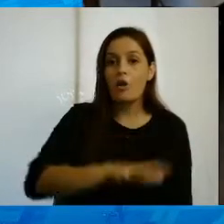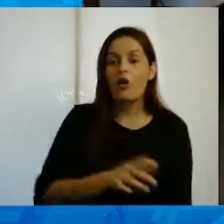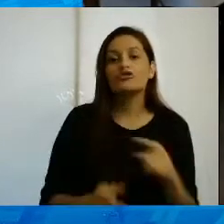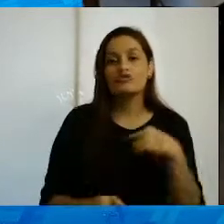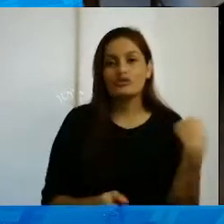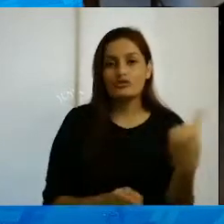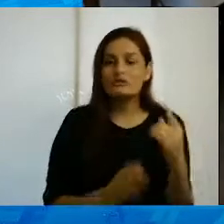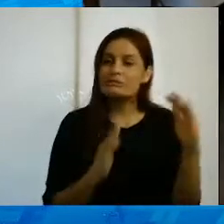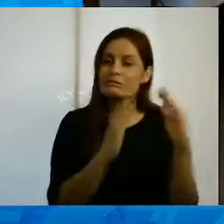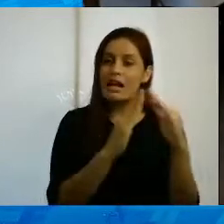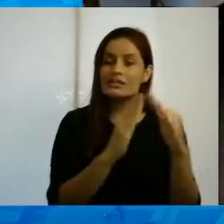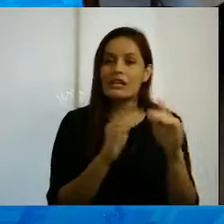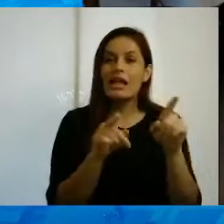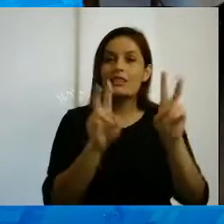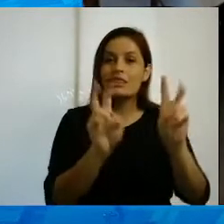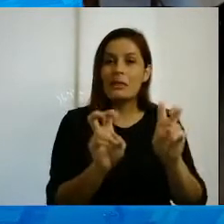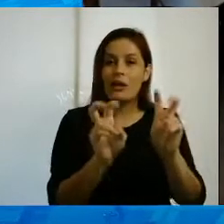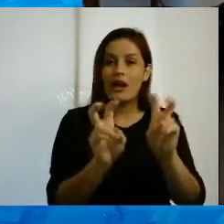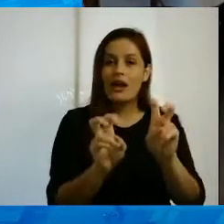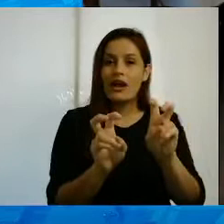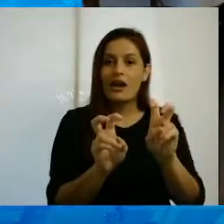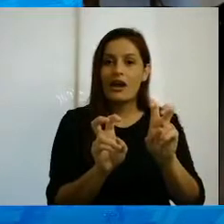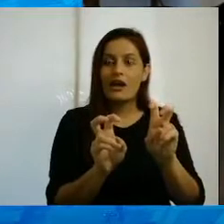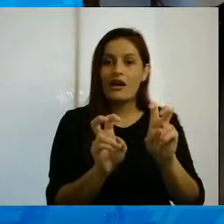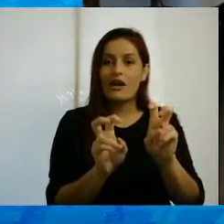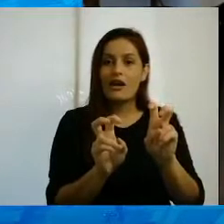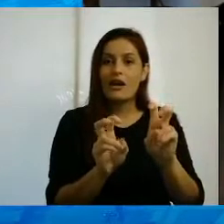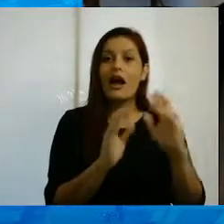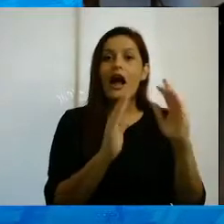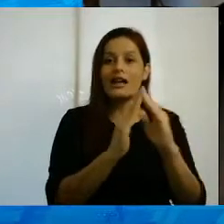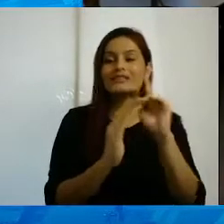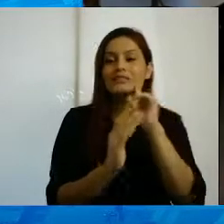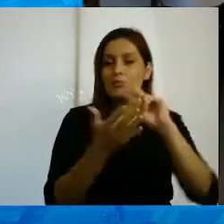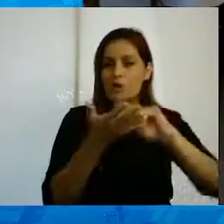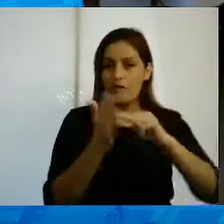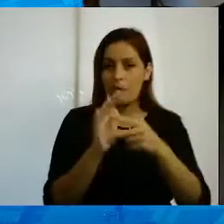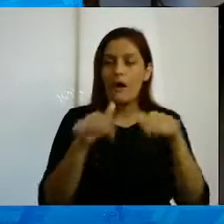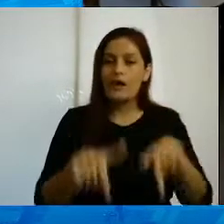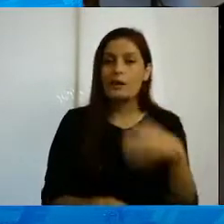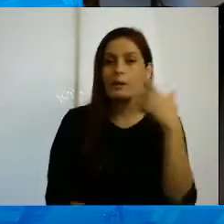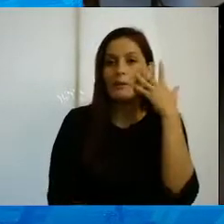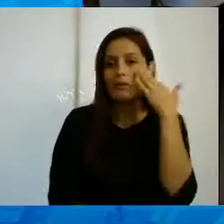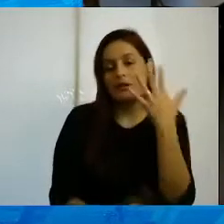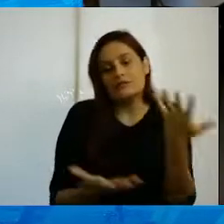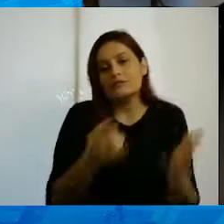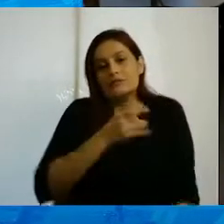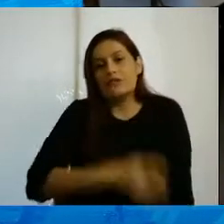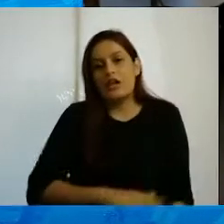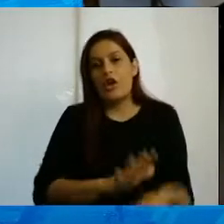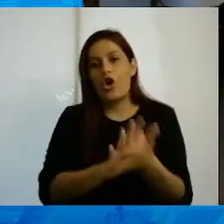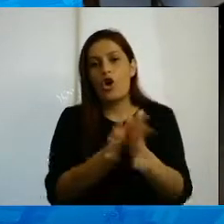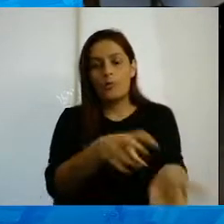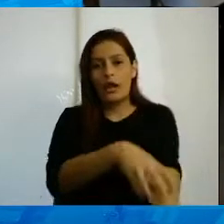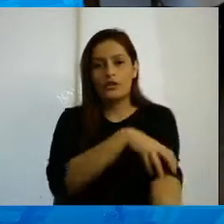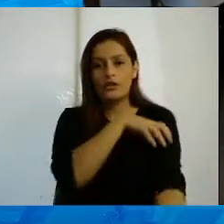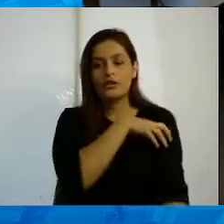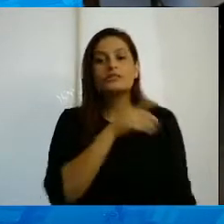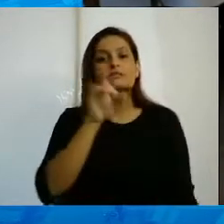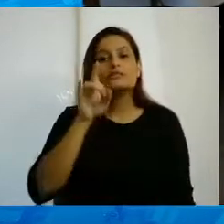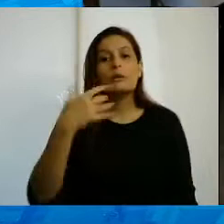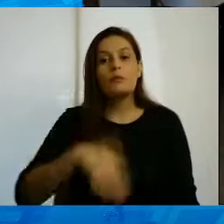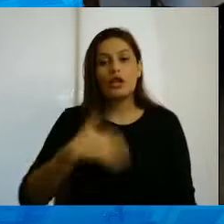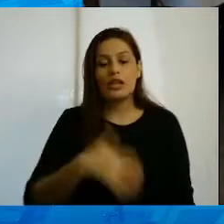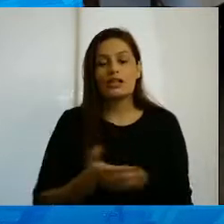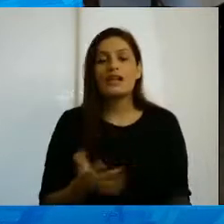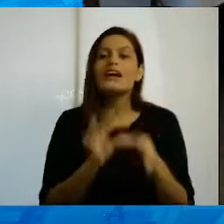nosotros vamos a ponerle prioridad también a la problemática habitacional que tenemos en Melipilla, bueno, y en todo Chile, que tenemos que dar señales